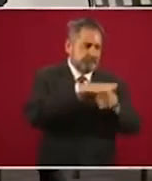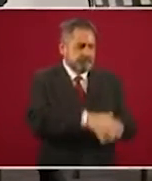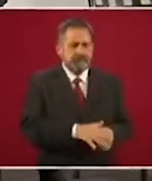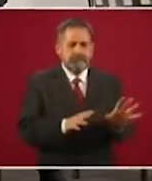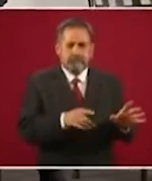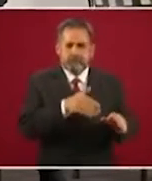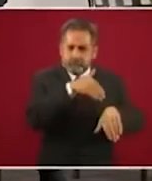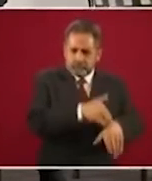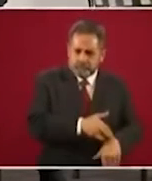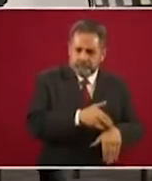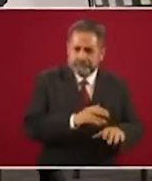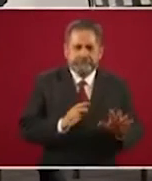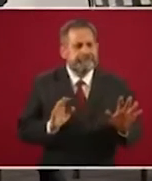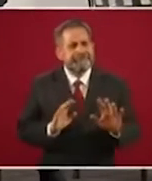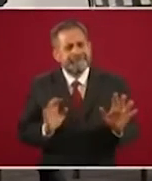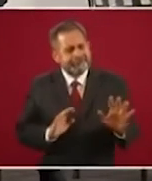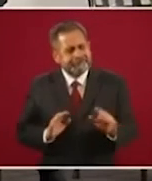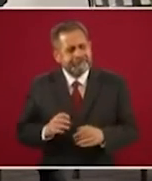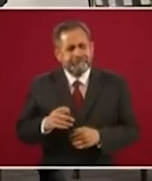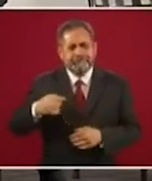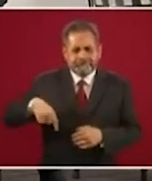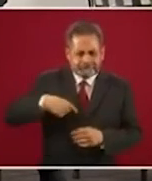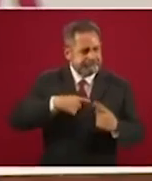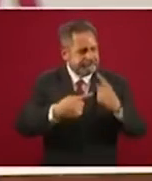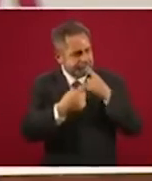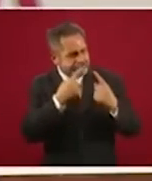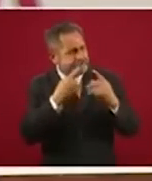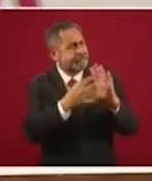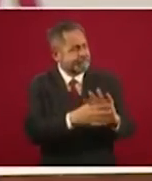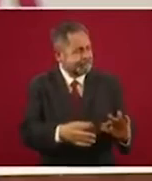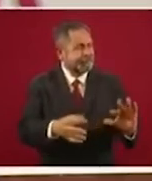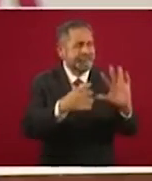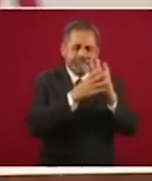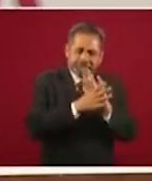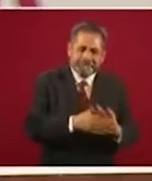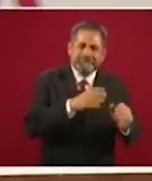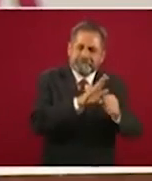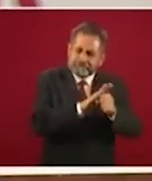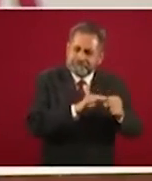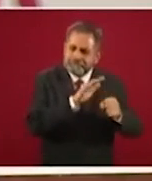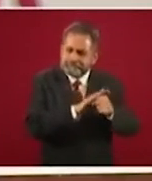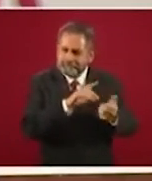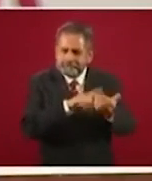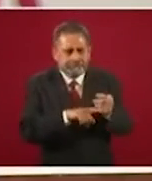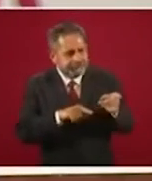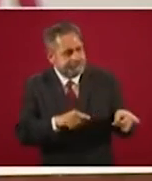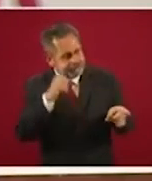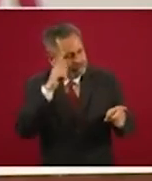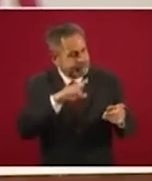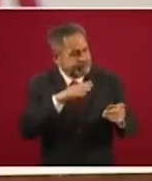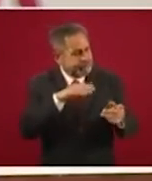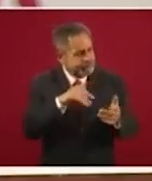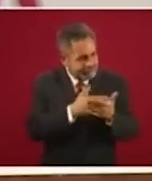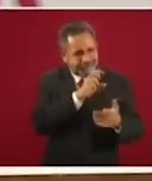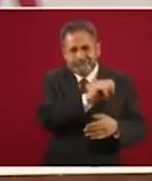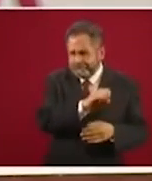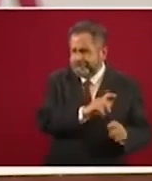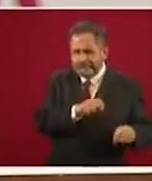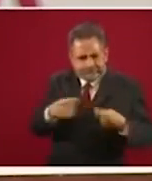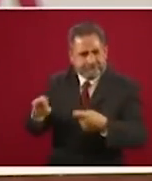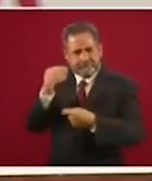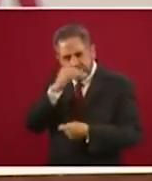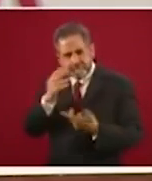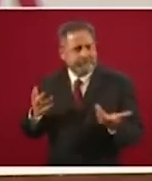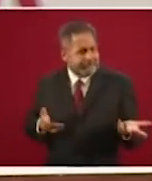modelo. Lo hemos buscado por concertación, por convencimiento. Para nosotros los beneficios son muy obvios. Suponemos que para